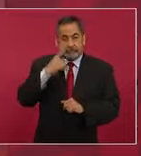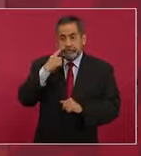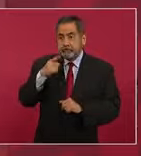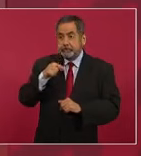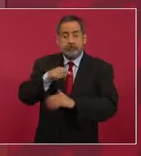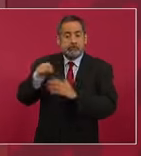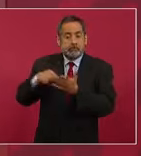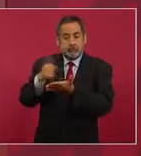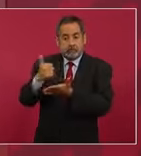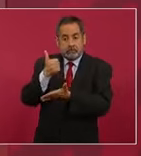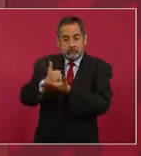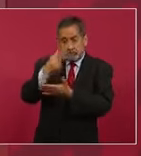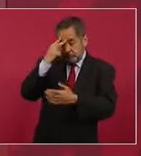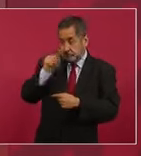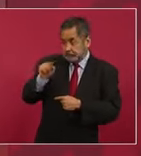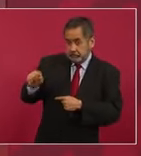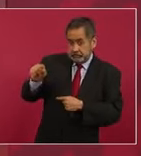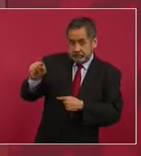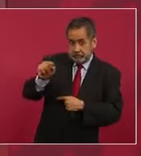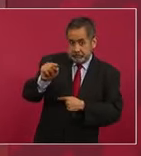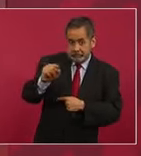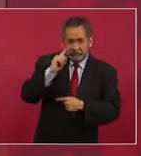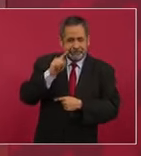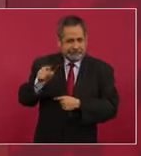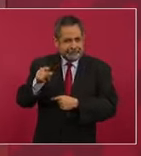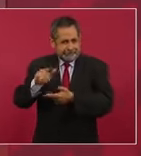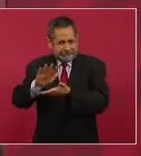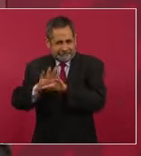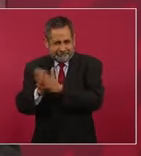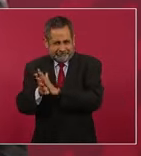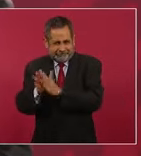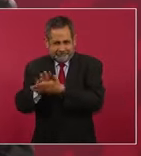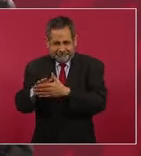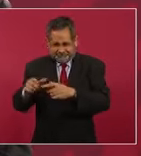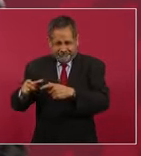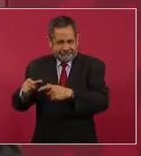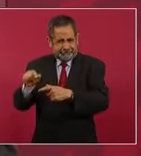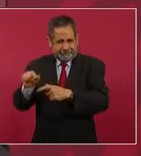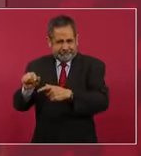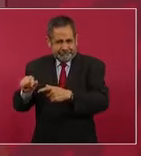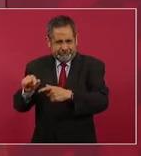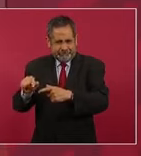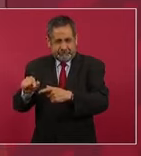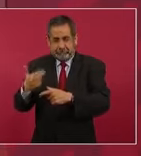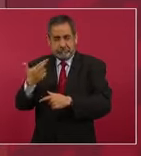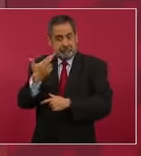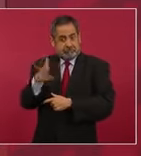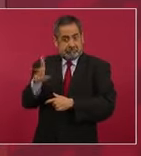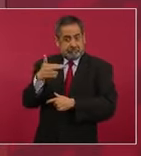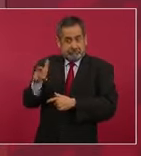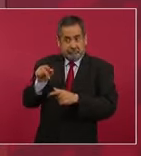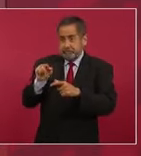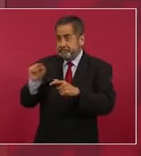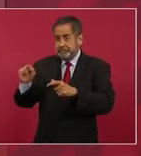lugares en donde la tortilla, sí, en los restaurantes,